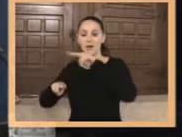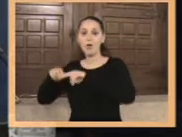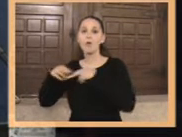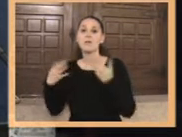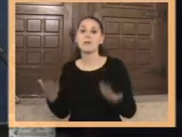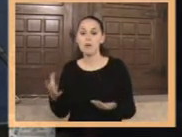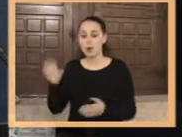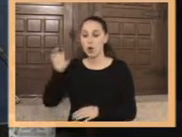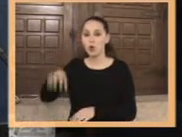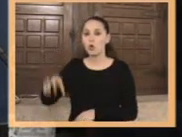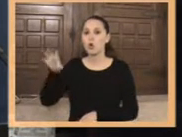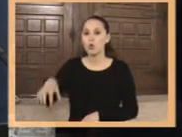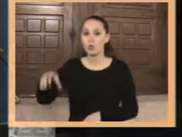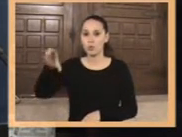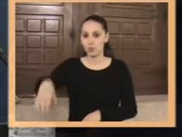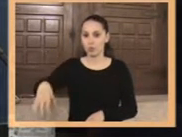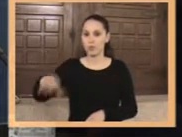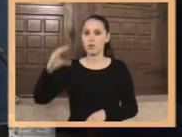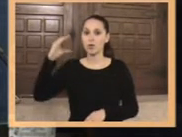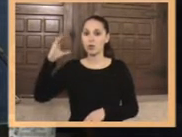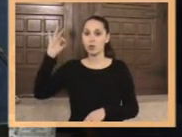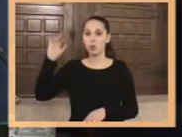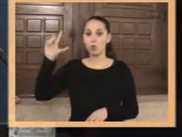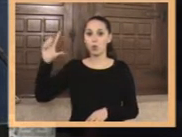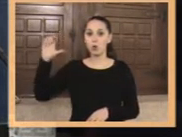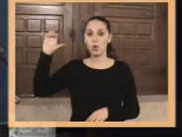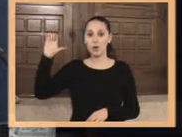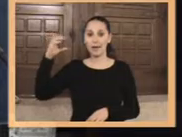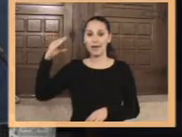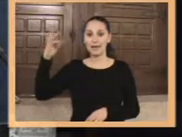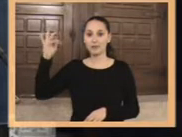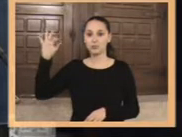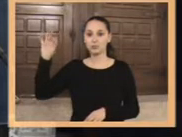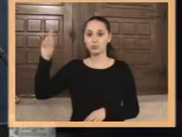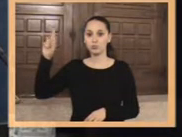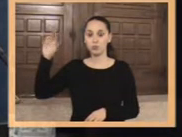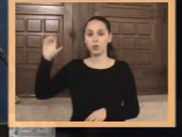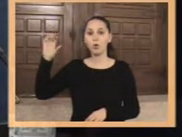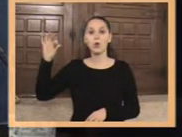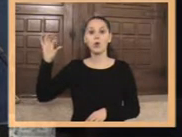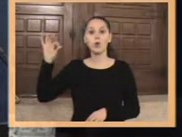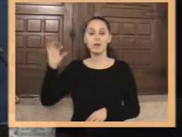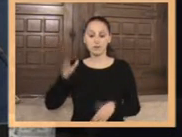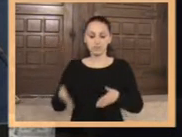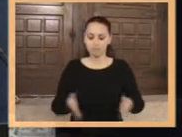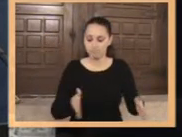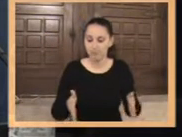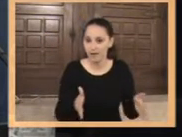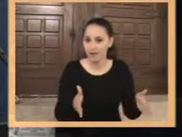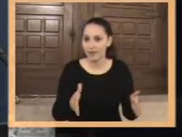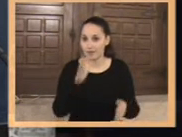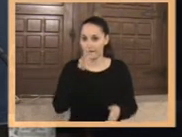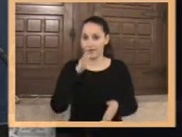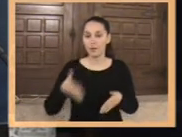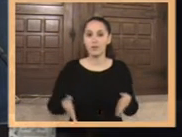esa obra, pues hemos visto pues muchas anomalías y muchos vicios de los lugares por los que pasa,